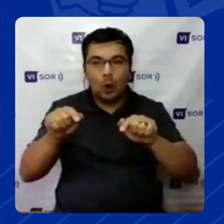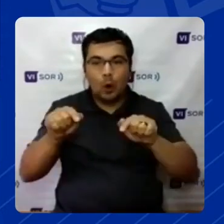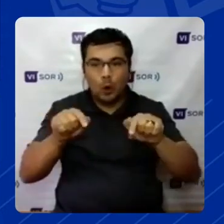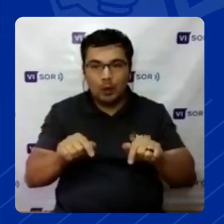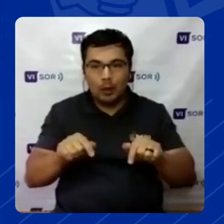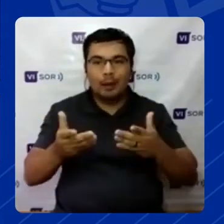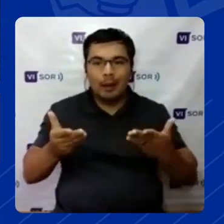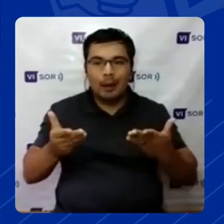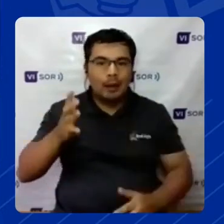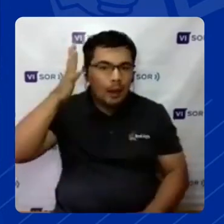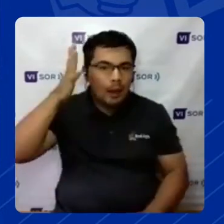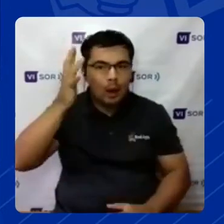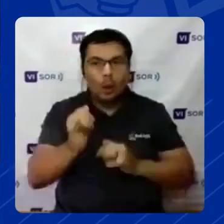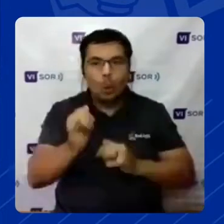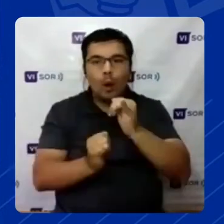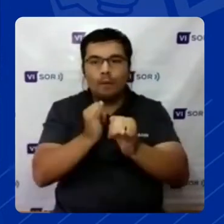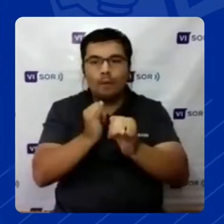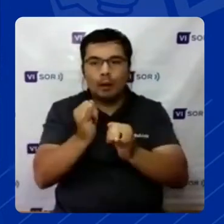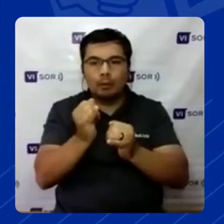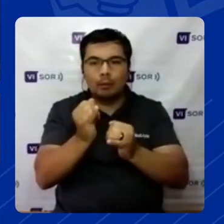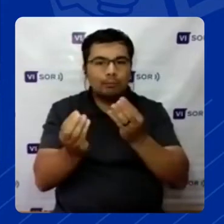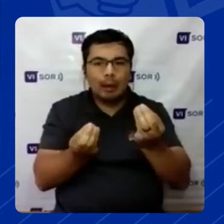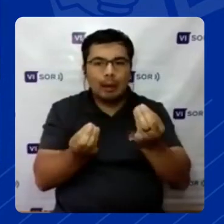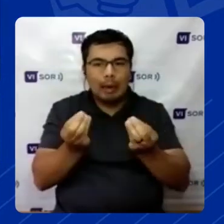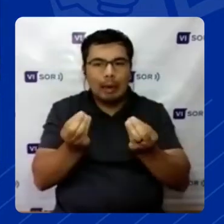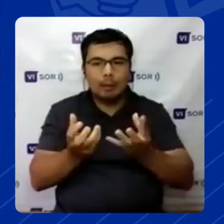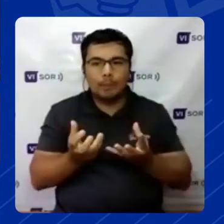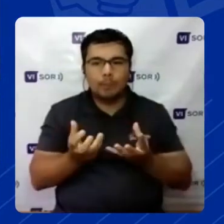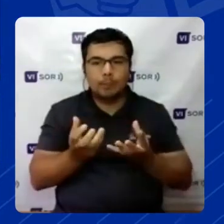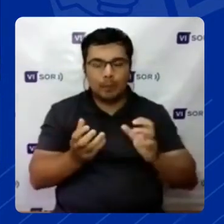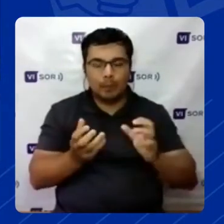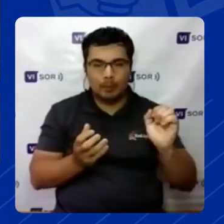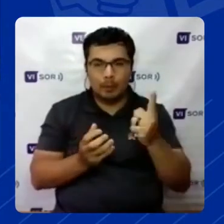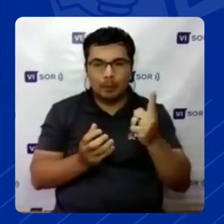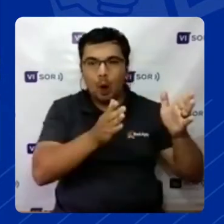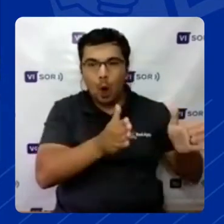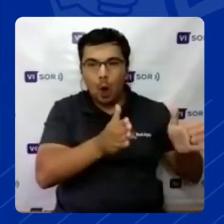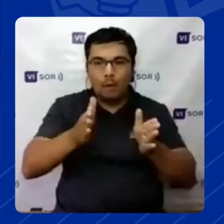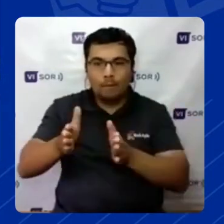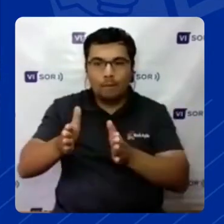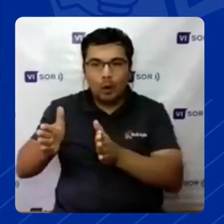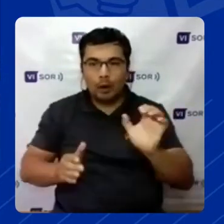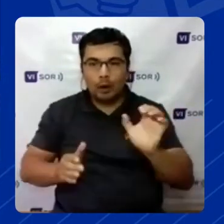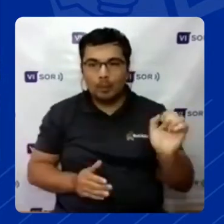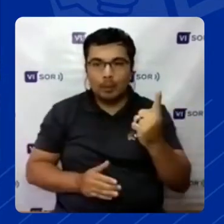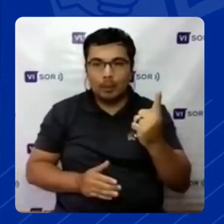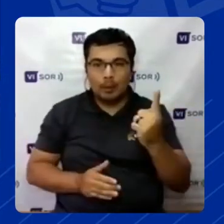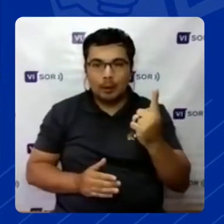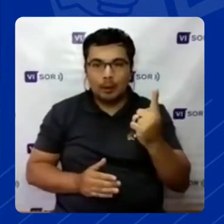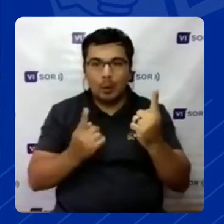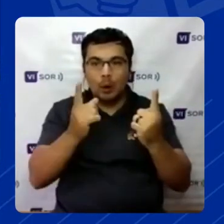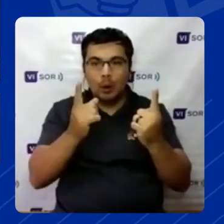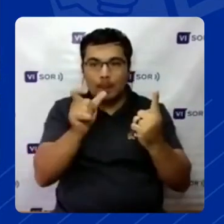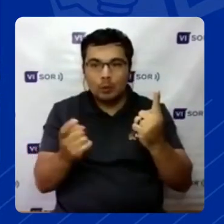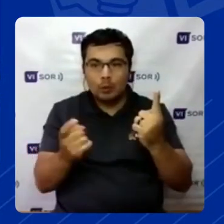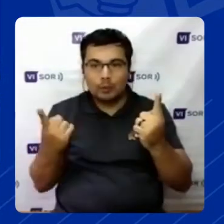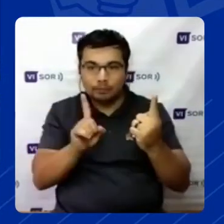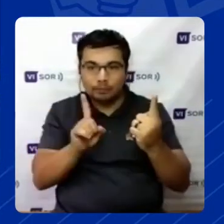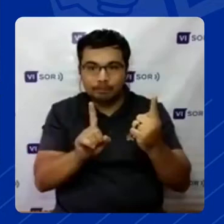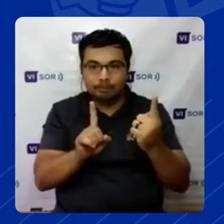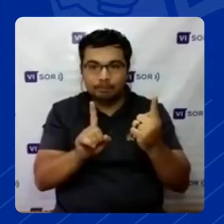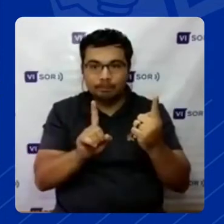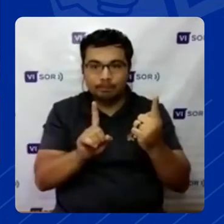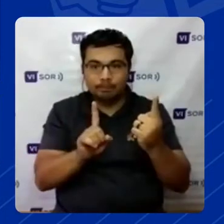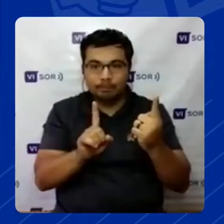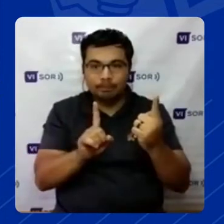va a dividir en tres bloques principales. El primero, tendremos una exposición de